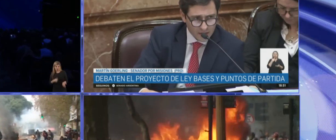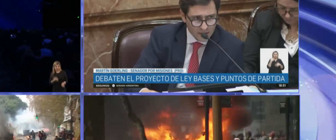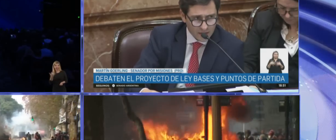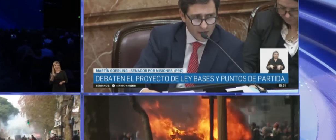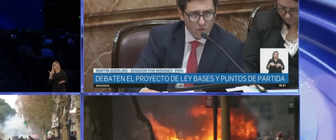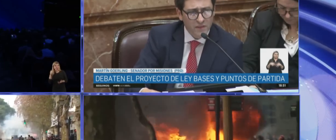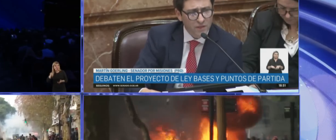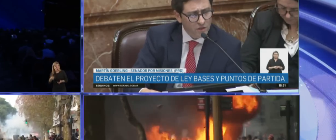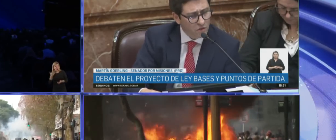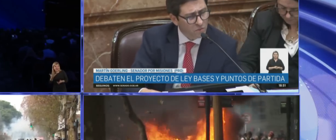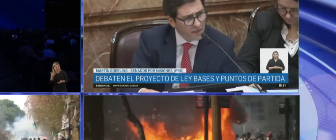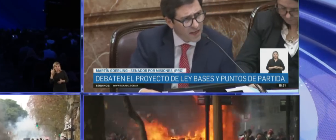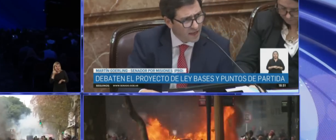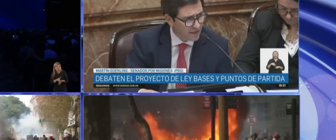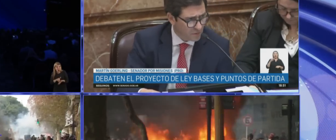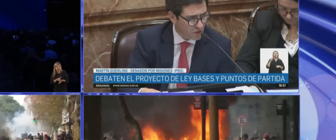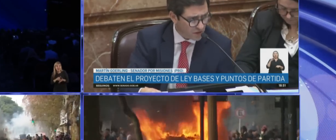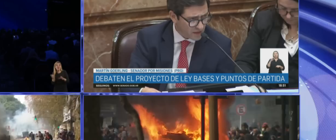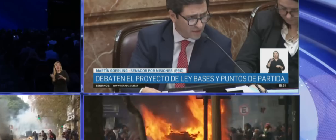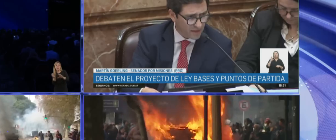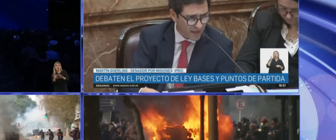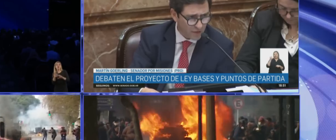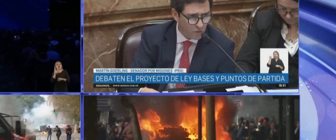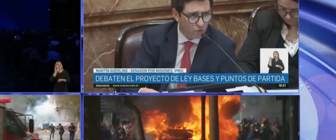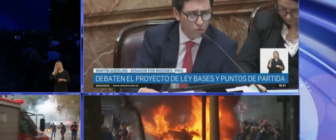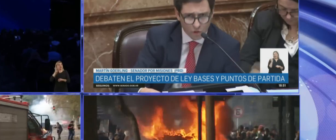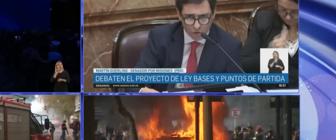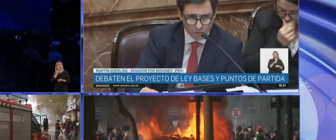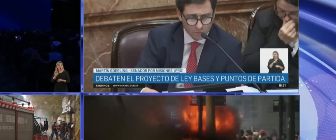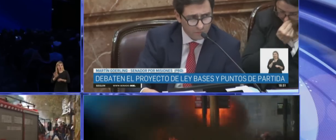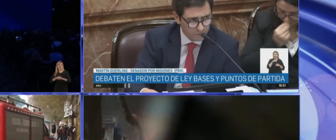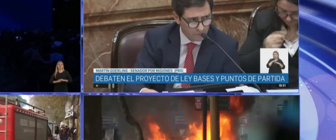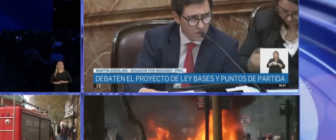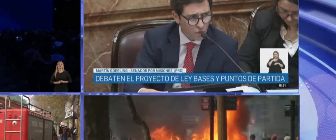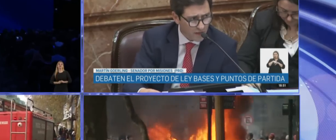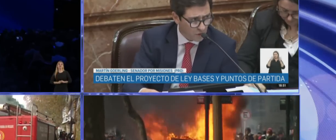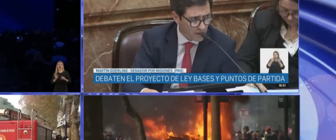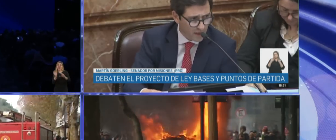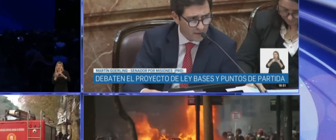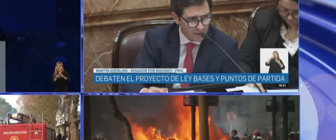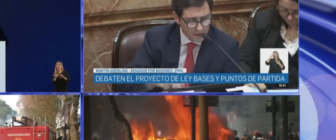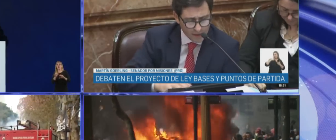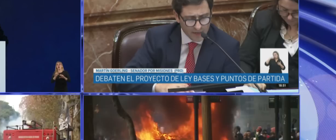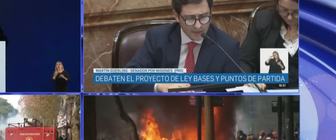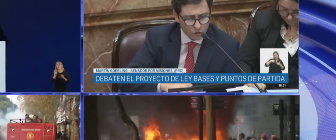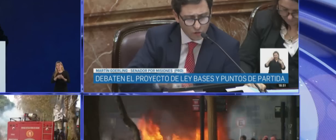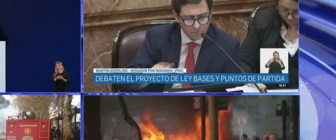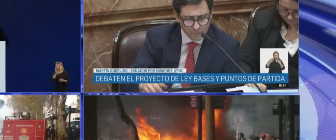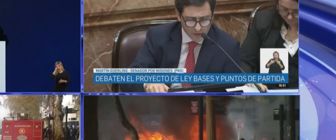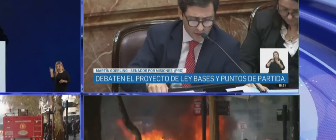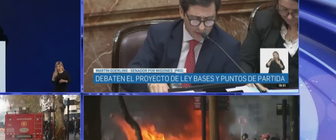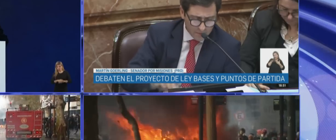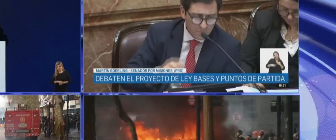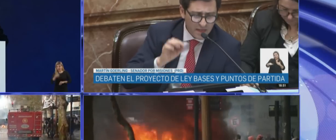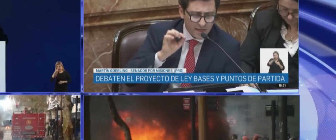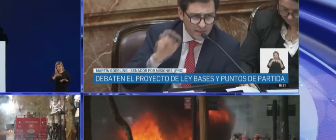3,5 billones de depósitos del Tesoro dentro del Banco Nación. Por lo tanto, hay 7 que no son un